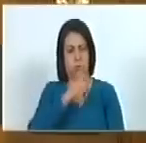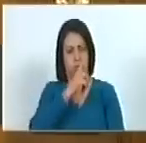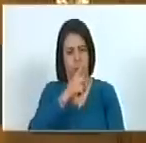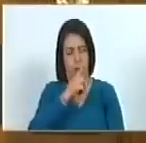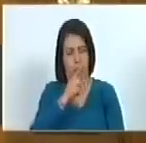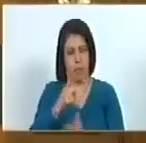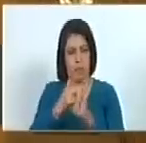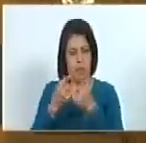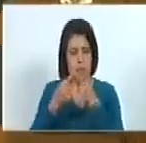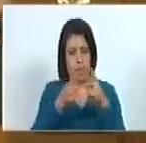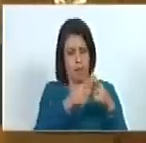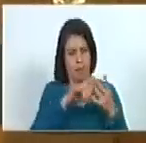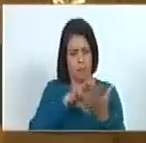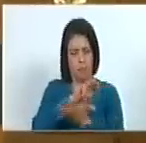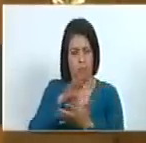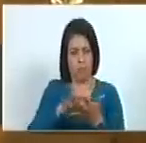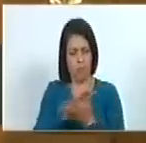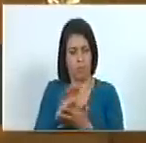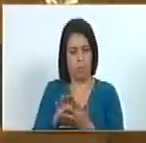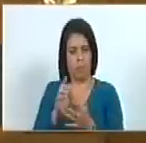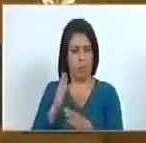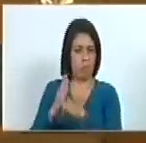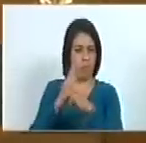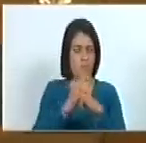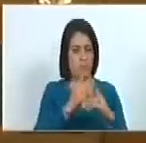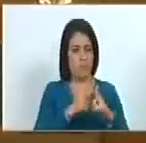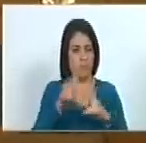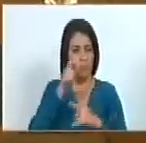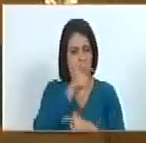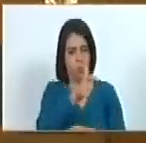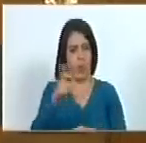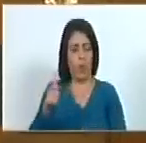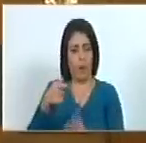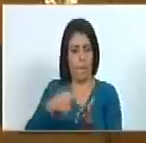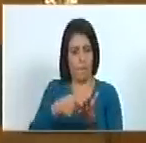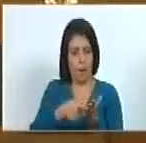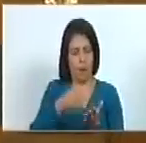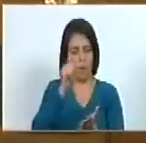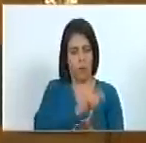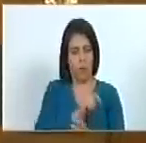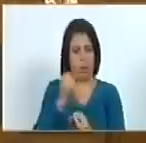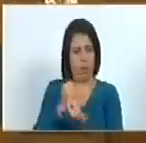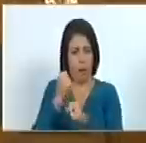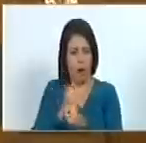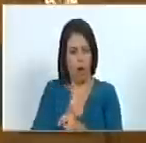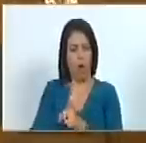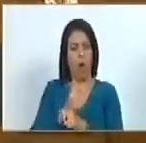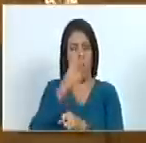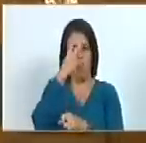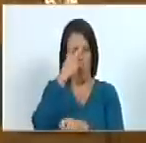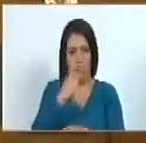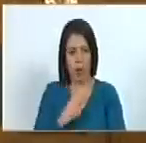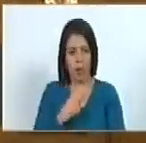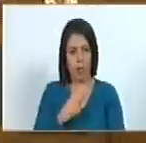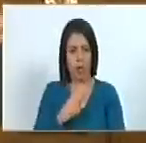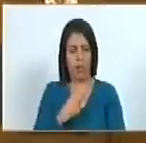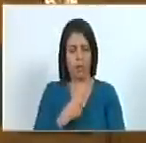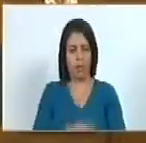las variables fundamentales del pueblo: salario, empleo, pobreza,